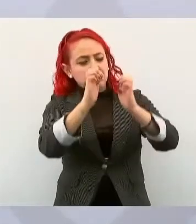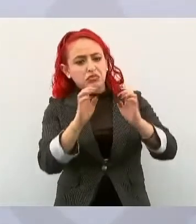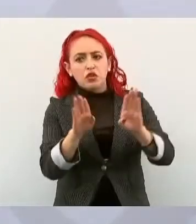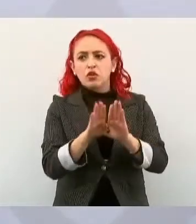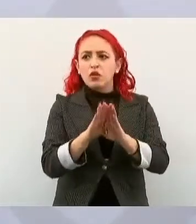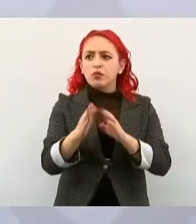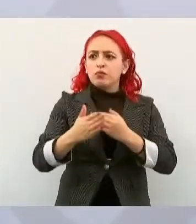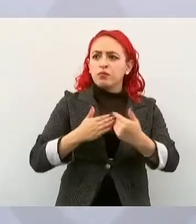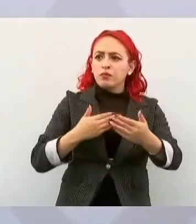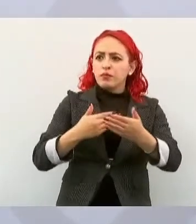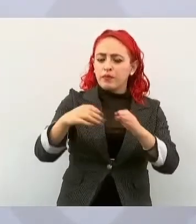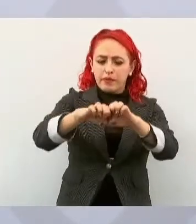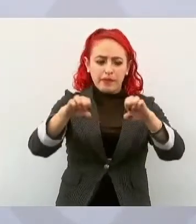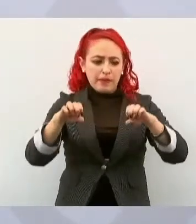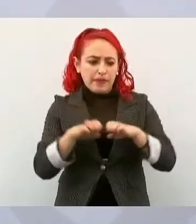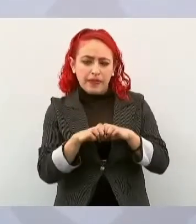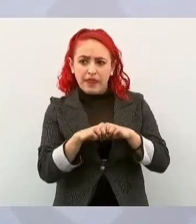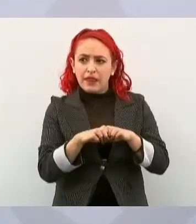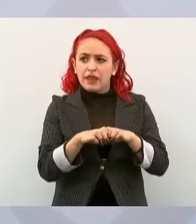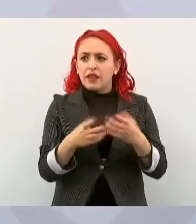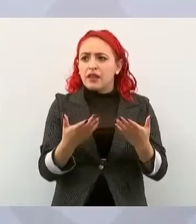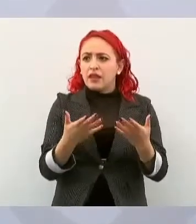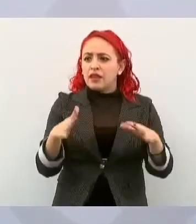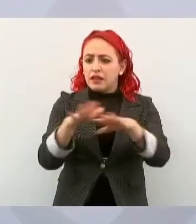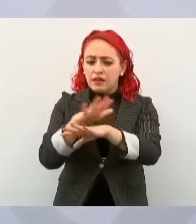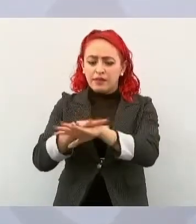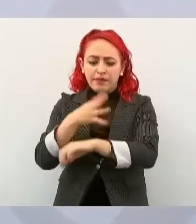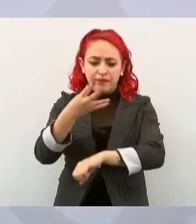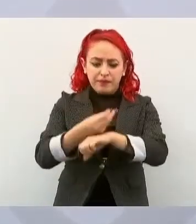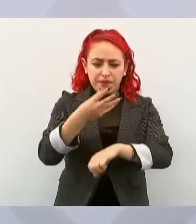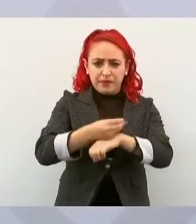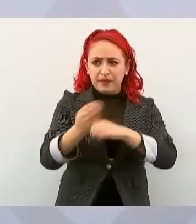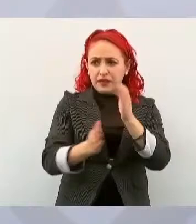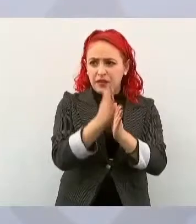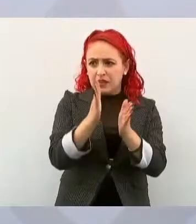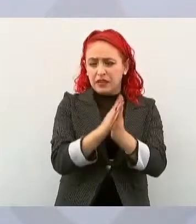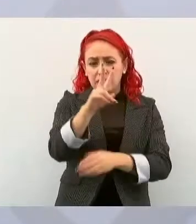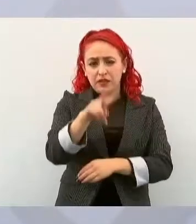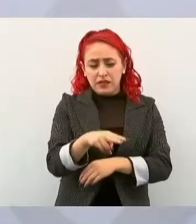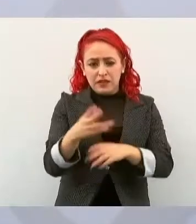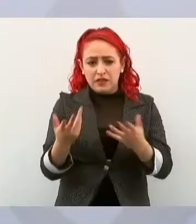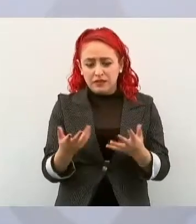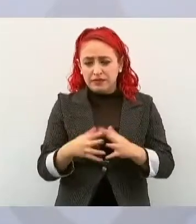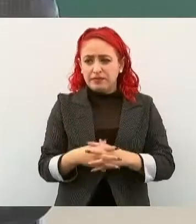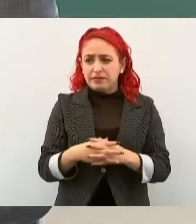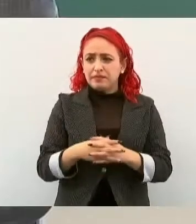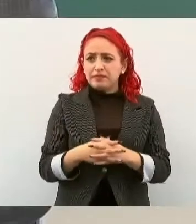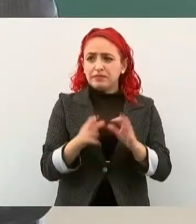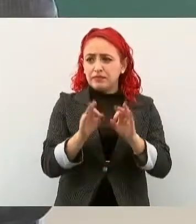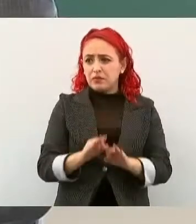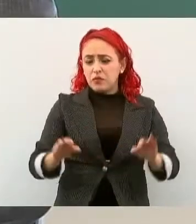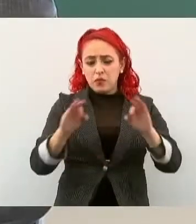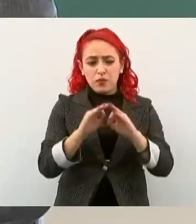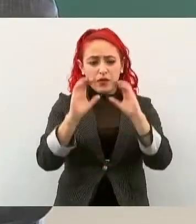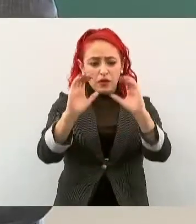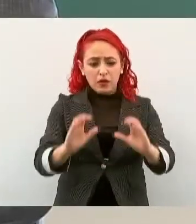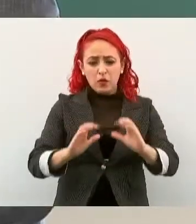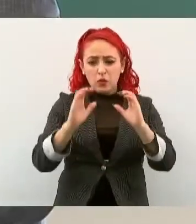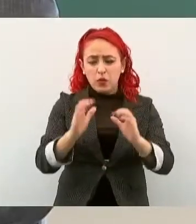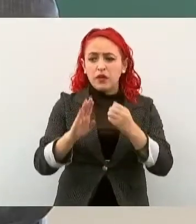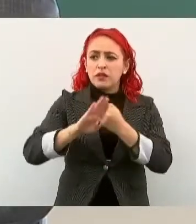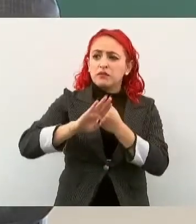en la modernización de las existentes, la rehabilitación, muy importante, el cuidado,